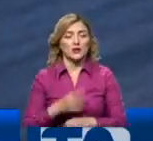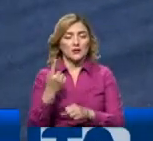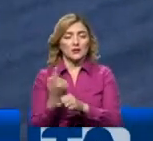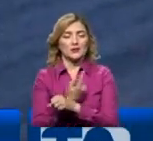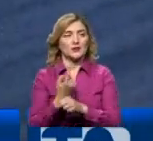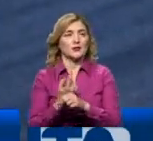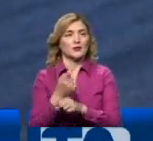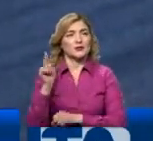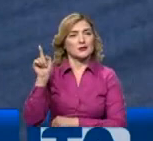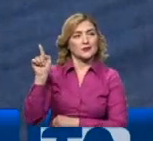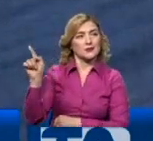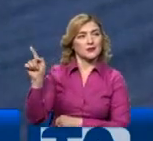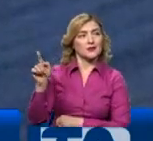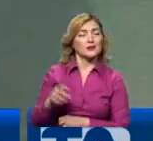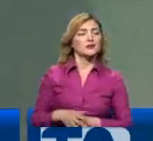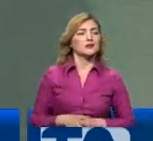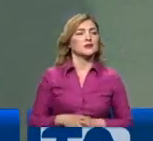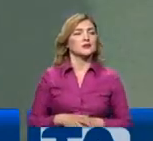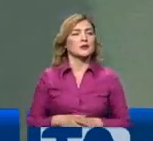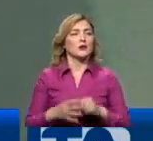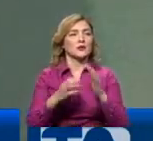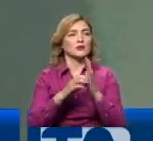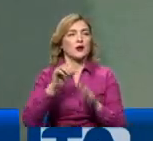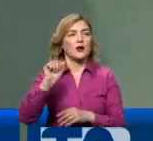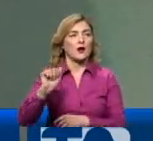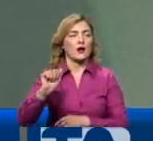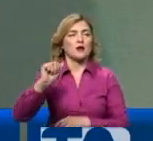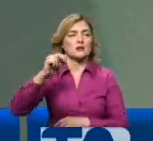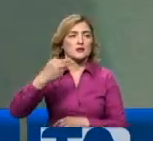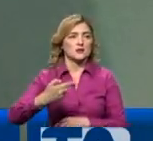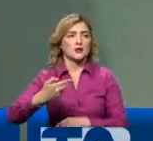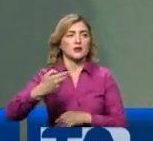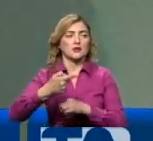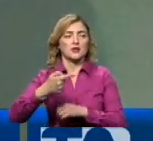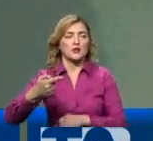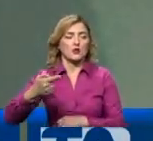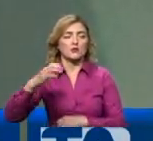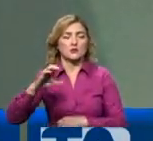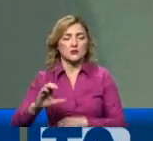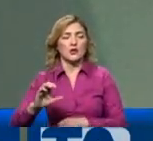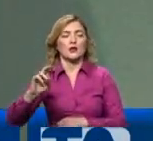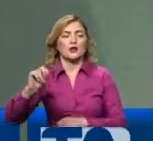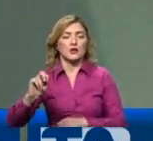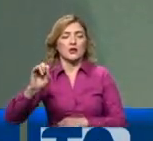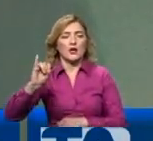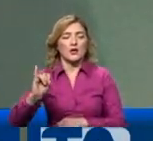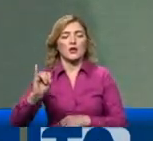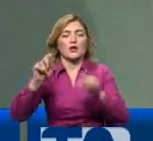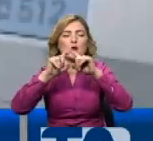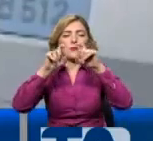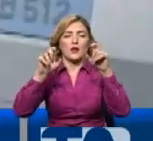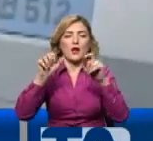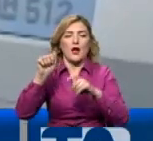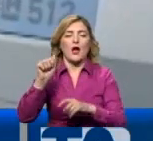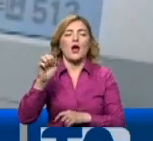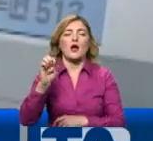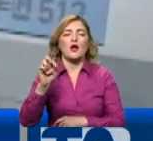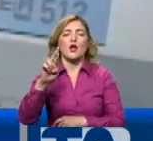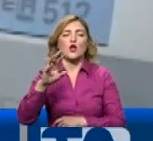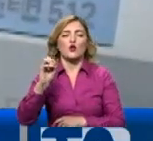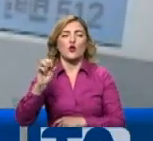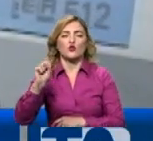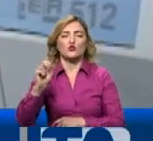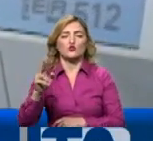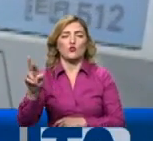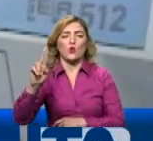helicóptero Robinson R-44, matrícula HC-CNI, de la compañía Aerosuárez, que realizaba vuelo